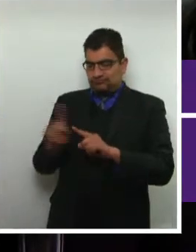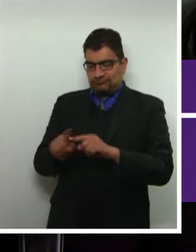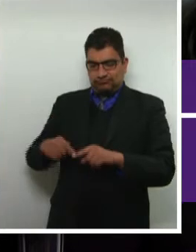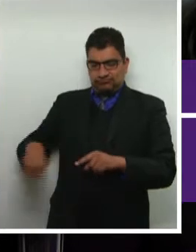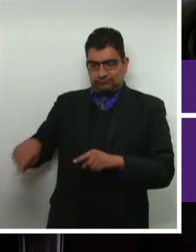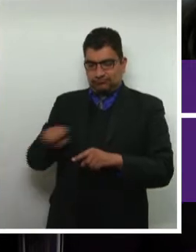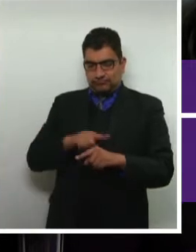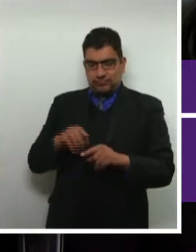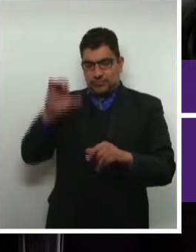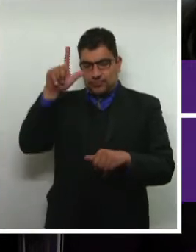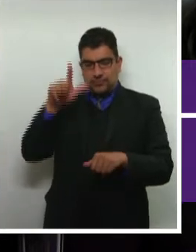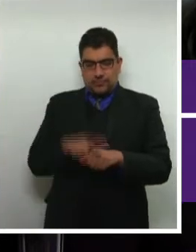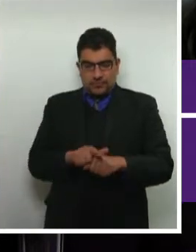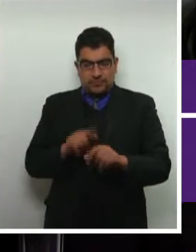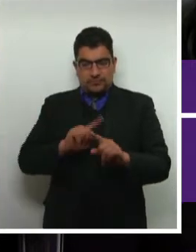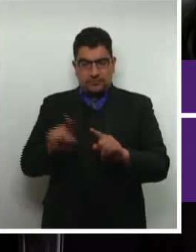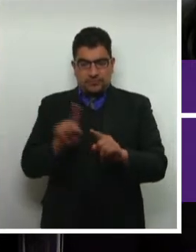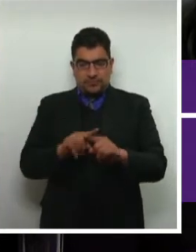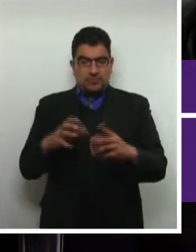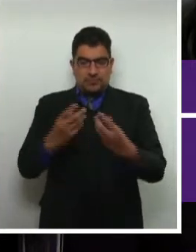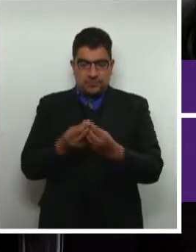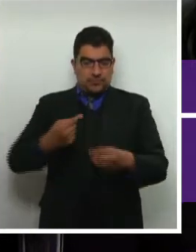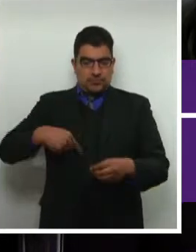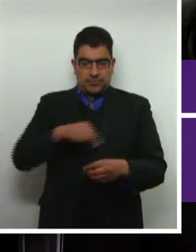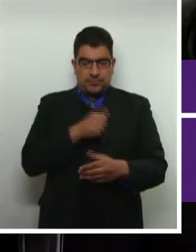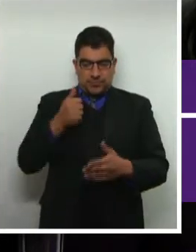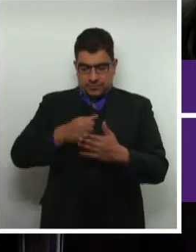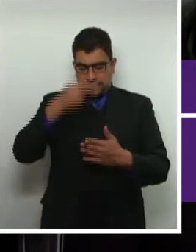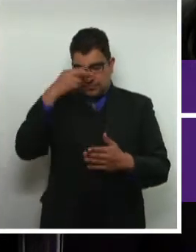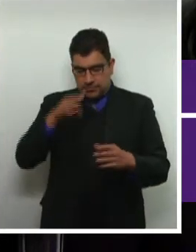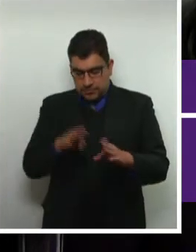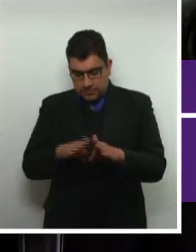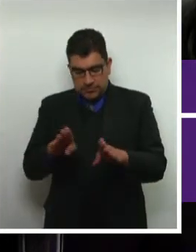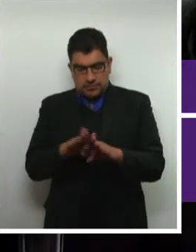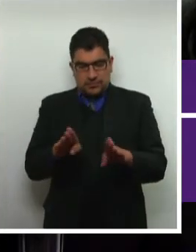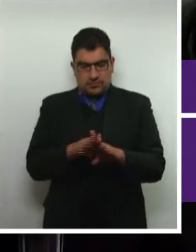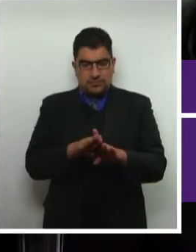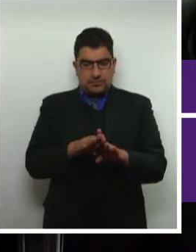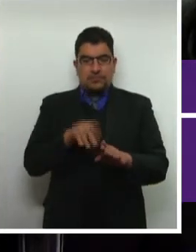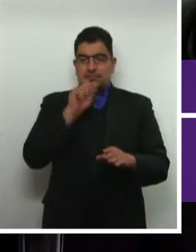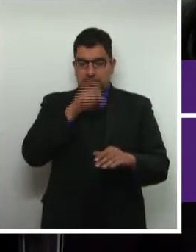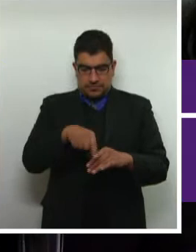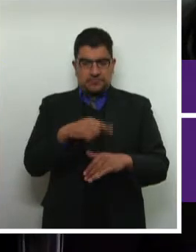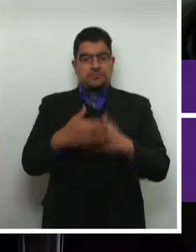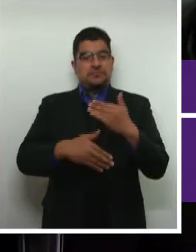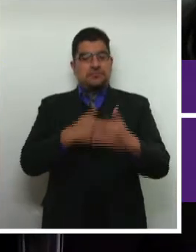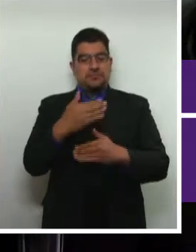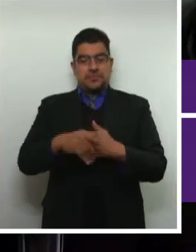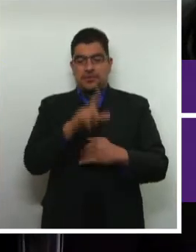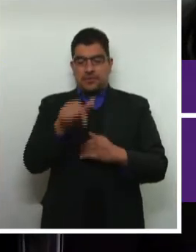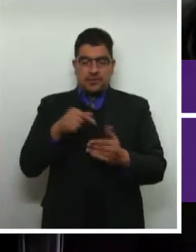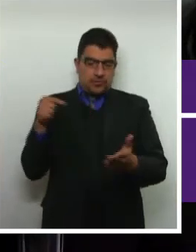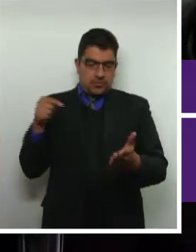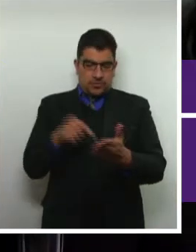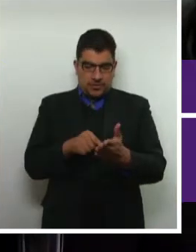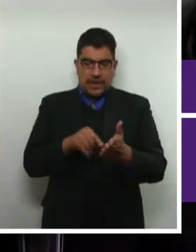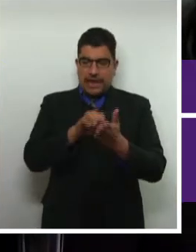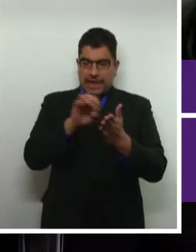arqueológico, cultural de nuestra ciudad. Y a la hora de que se